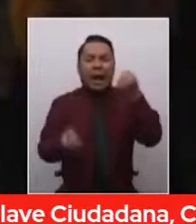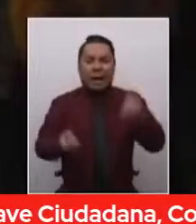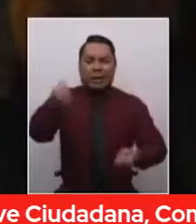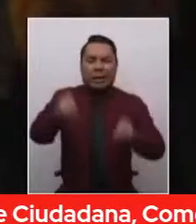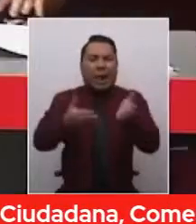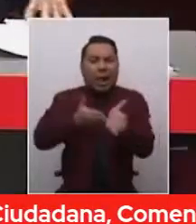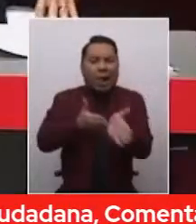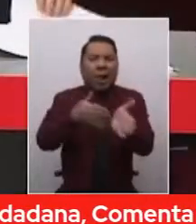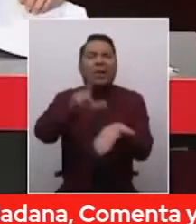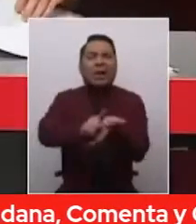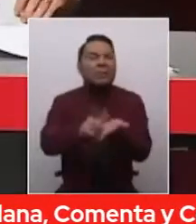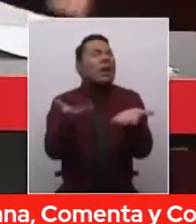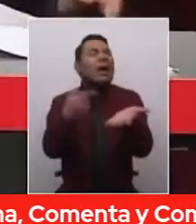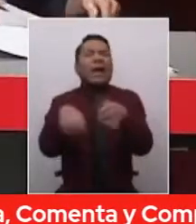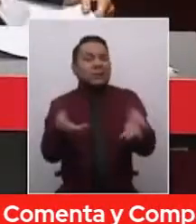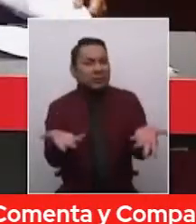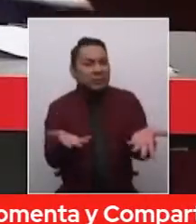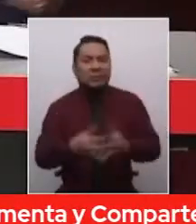Lima? Un minuto. Gracias.